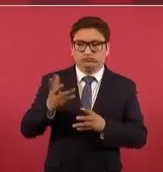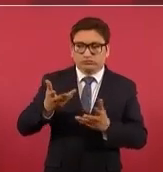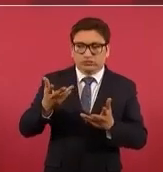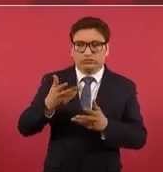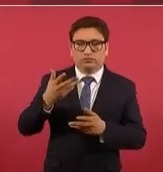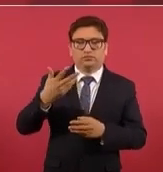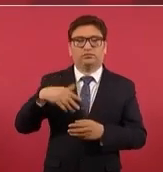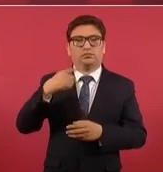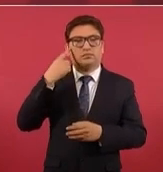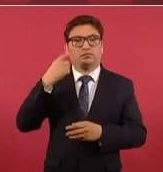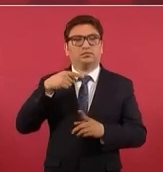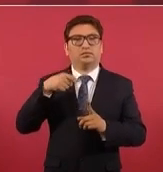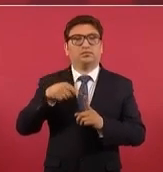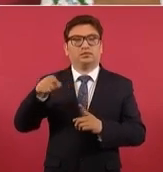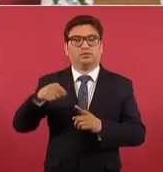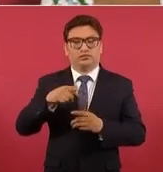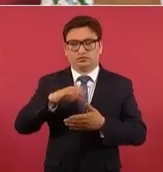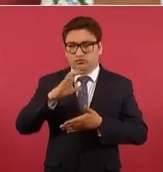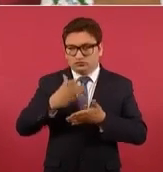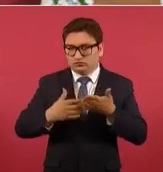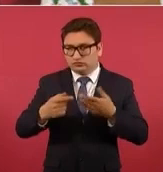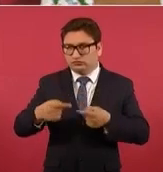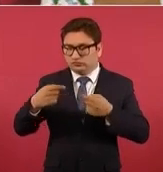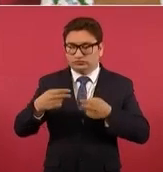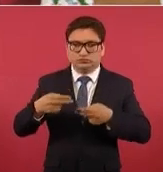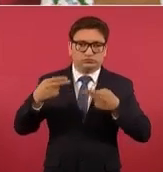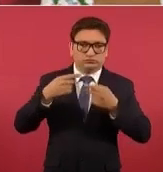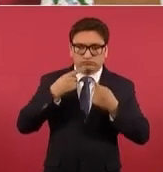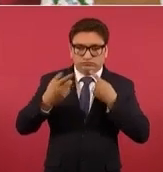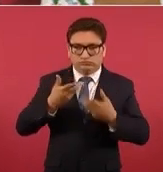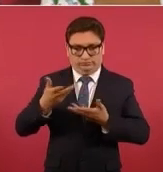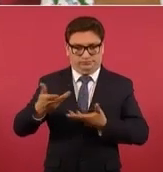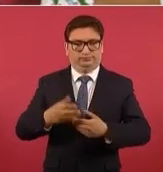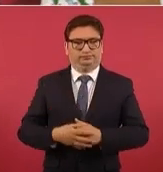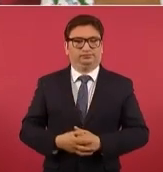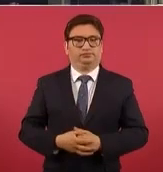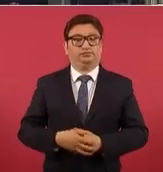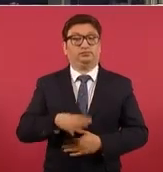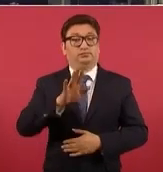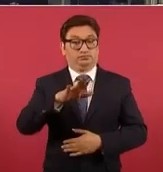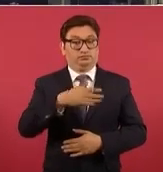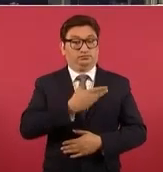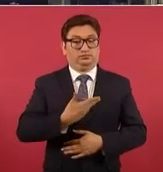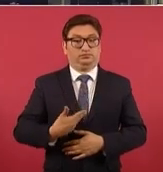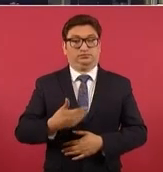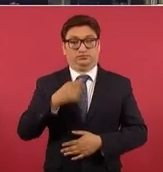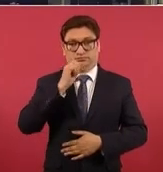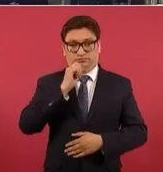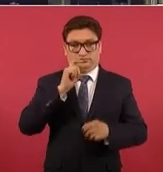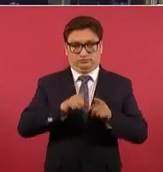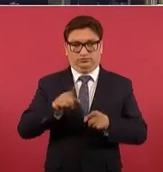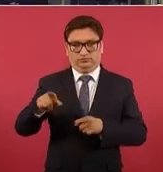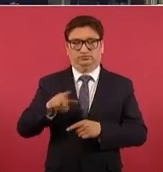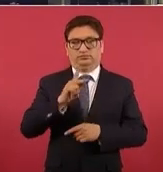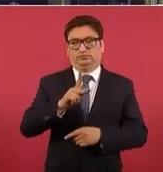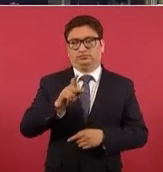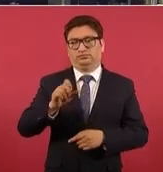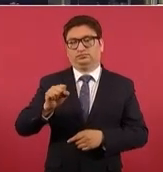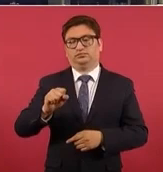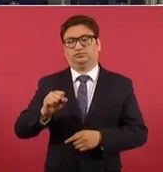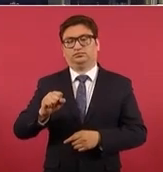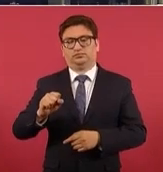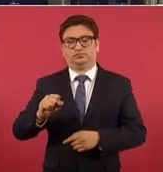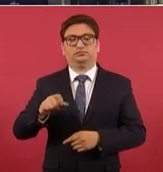de ese contrato. Señor presidente, y es que además de este mecanismo que se utilizó de PPS, incluso,